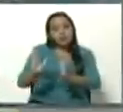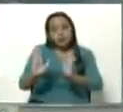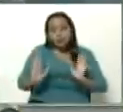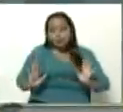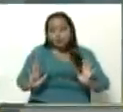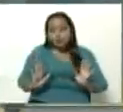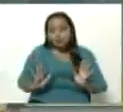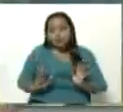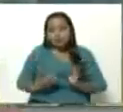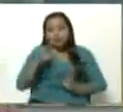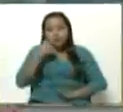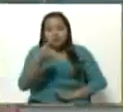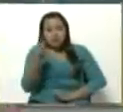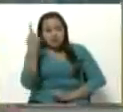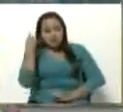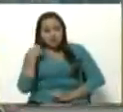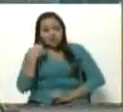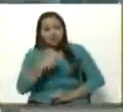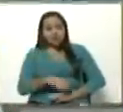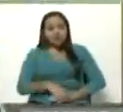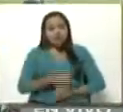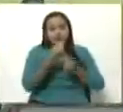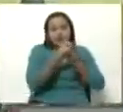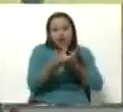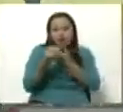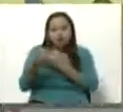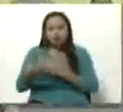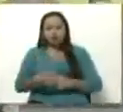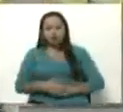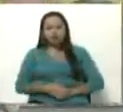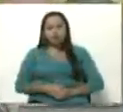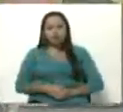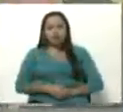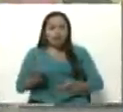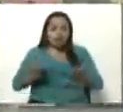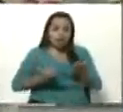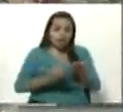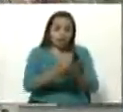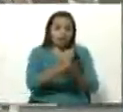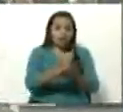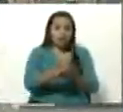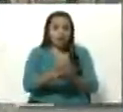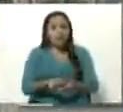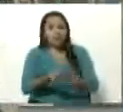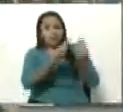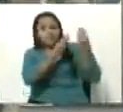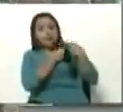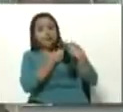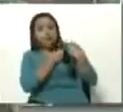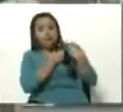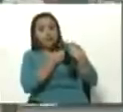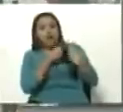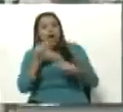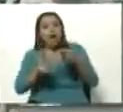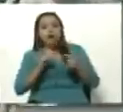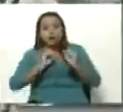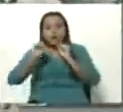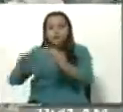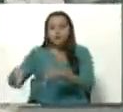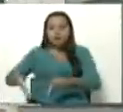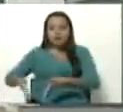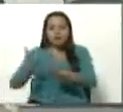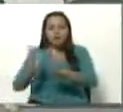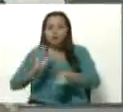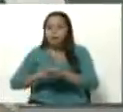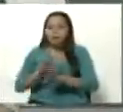Porque lo decía ayer en unas declaraciones, la lealtad pesa tanto que muchos la sueltan en el camino porque